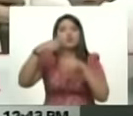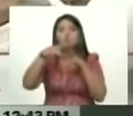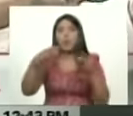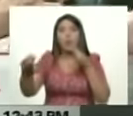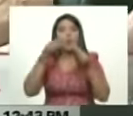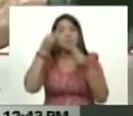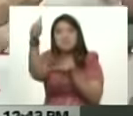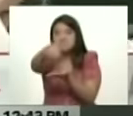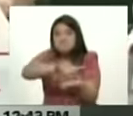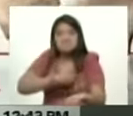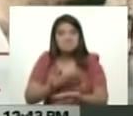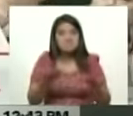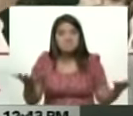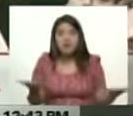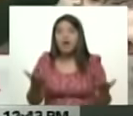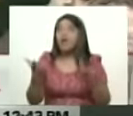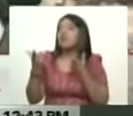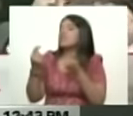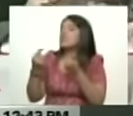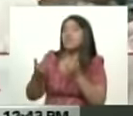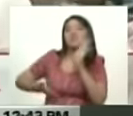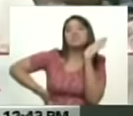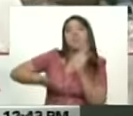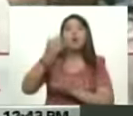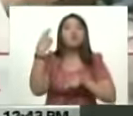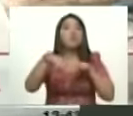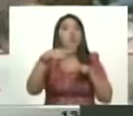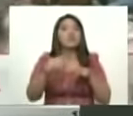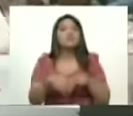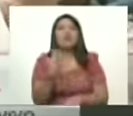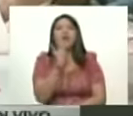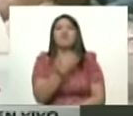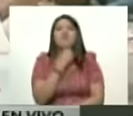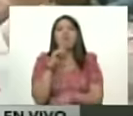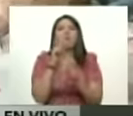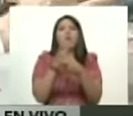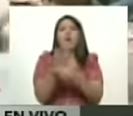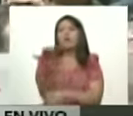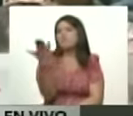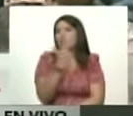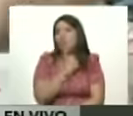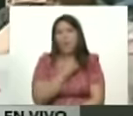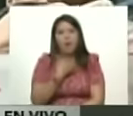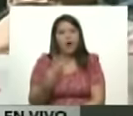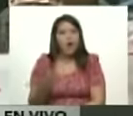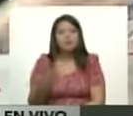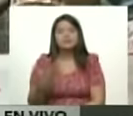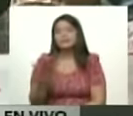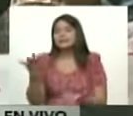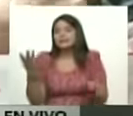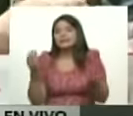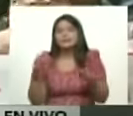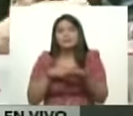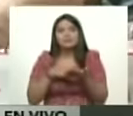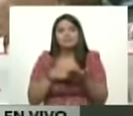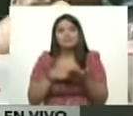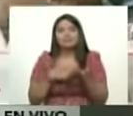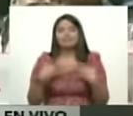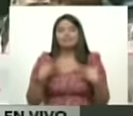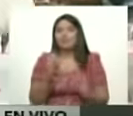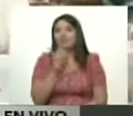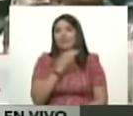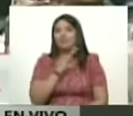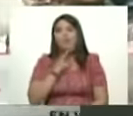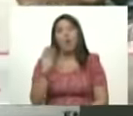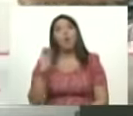Los dineros que se llevaron de los niños con cáncer que no tienen para resolver su enfermedad o